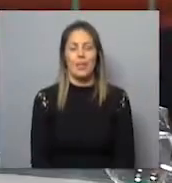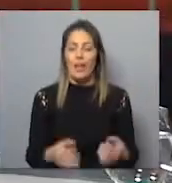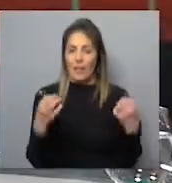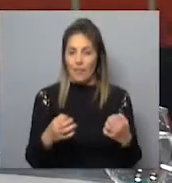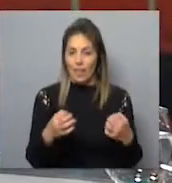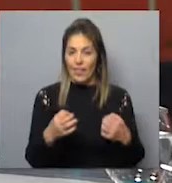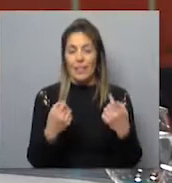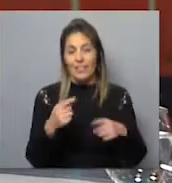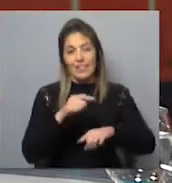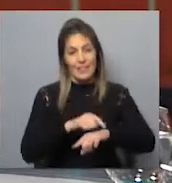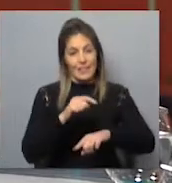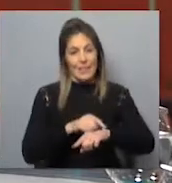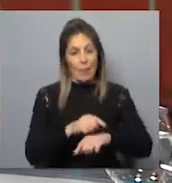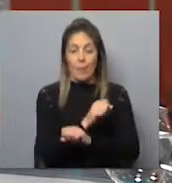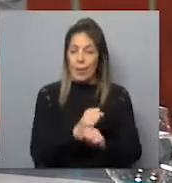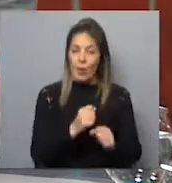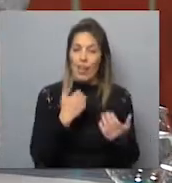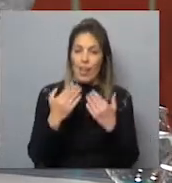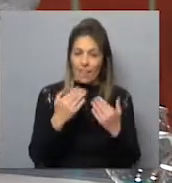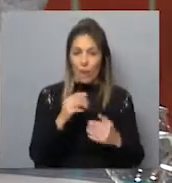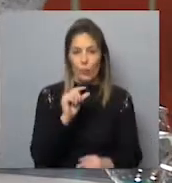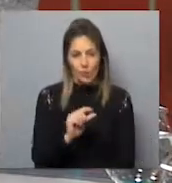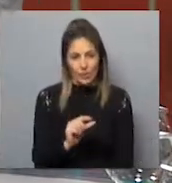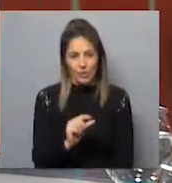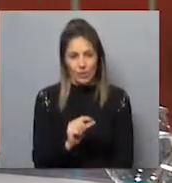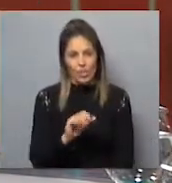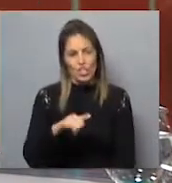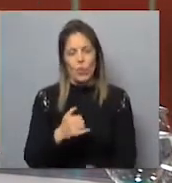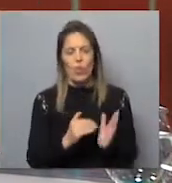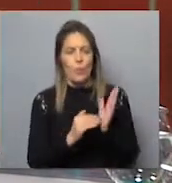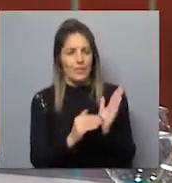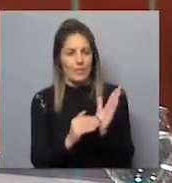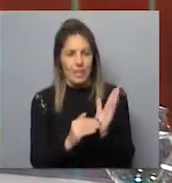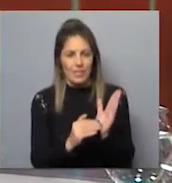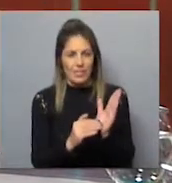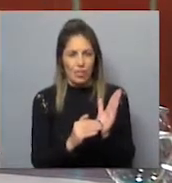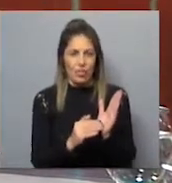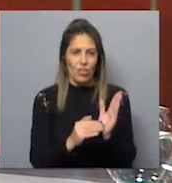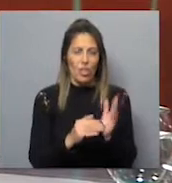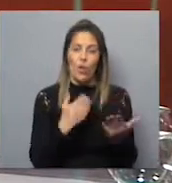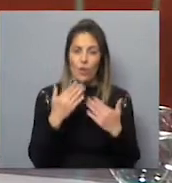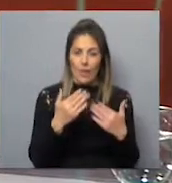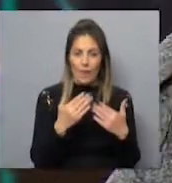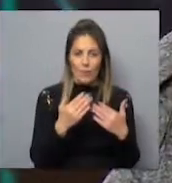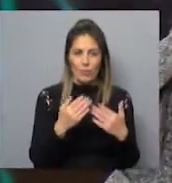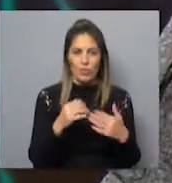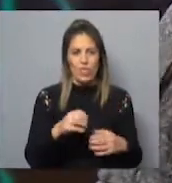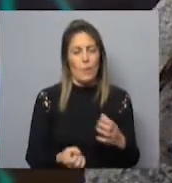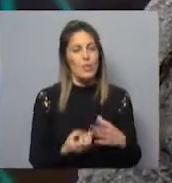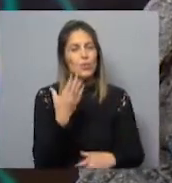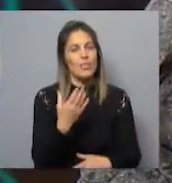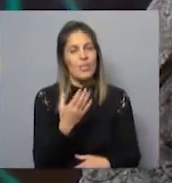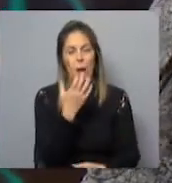el tiempo para charlar un poquito mira bueno ya cuando hiciste la presentación y luego lo hablábamos un poco afuera ya me surgía